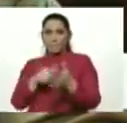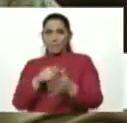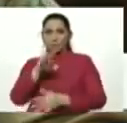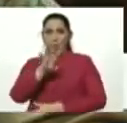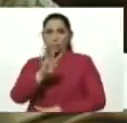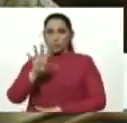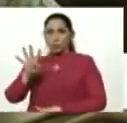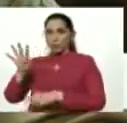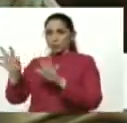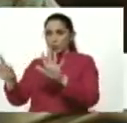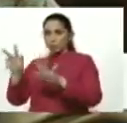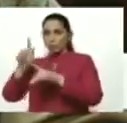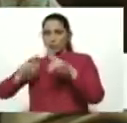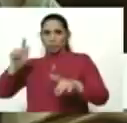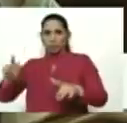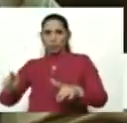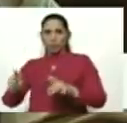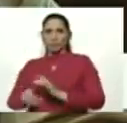1.448 personas